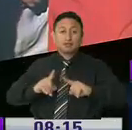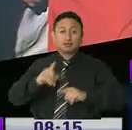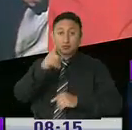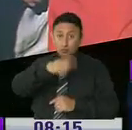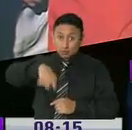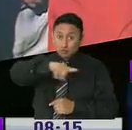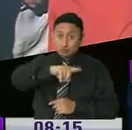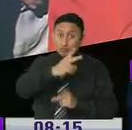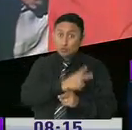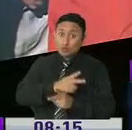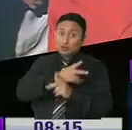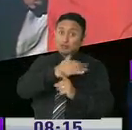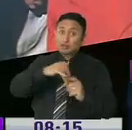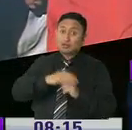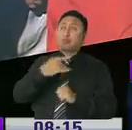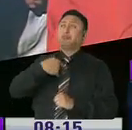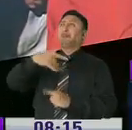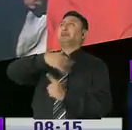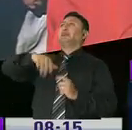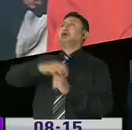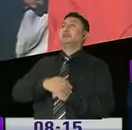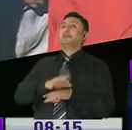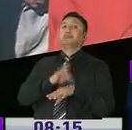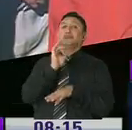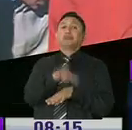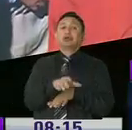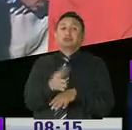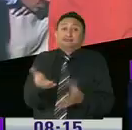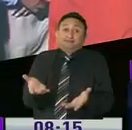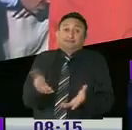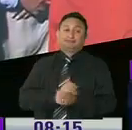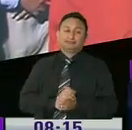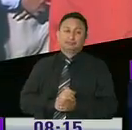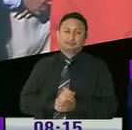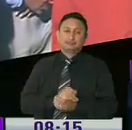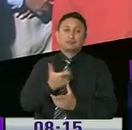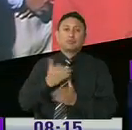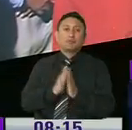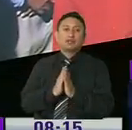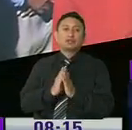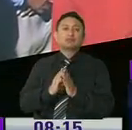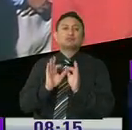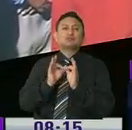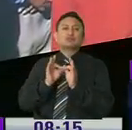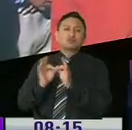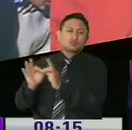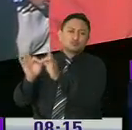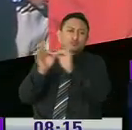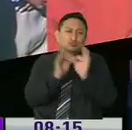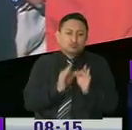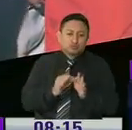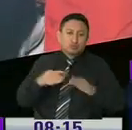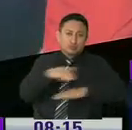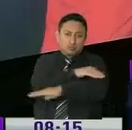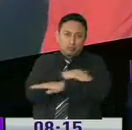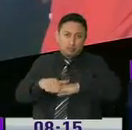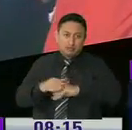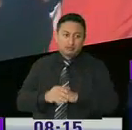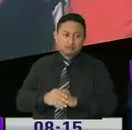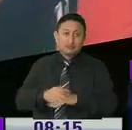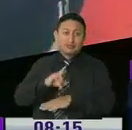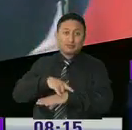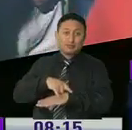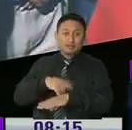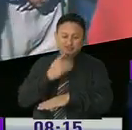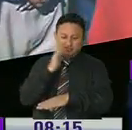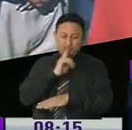parque también, porque es muy fácil pedir parque y nadie se hace cargo. Y también pedir el asentamiento, evidentemente, de las veredas, que no sean urinarios,